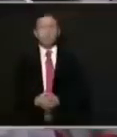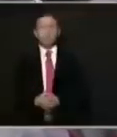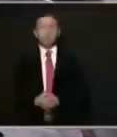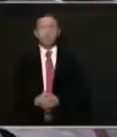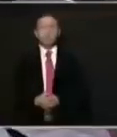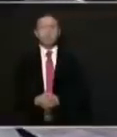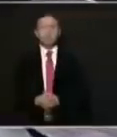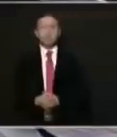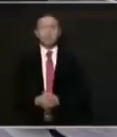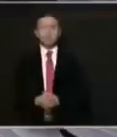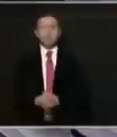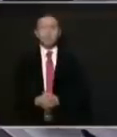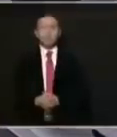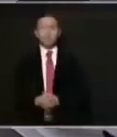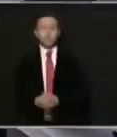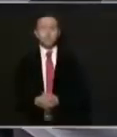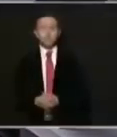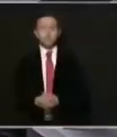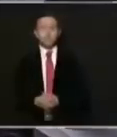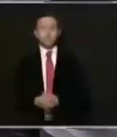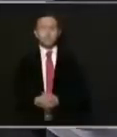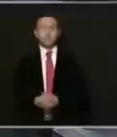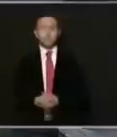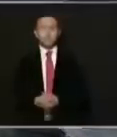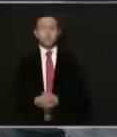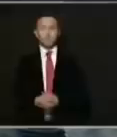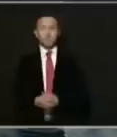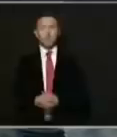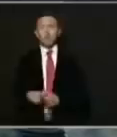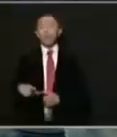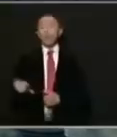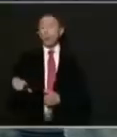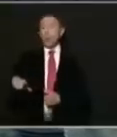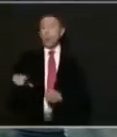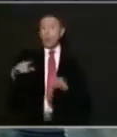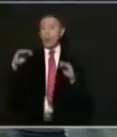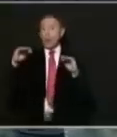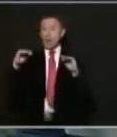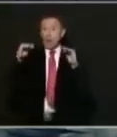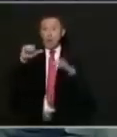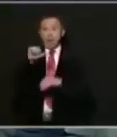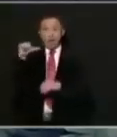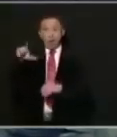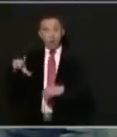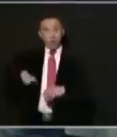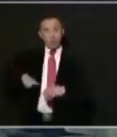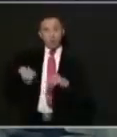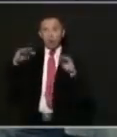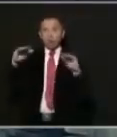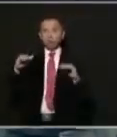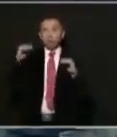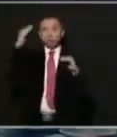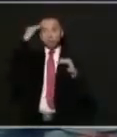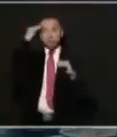Bajarán los sueldos de los altos funcionarios y aumentarán